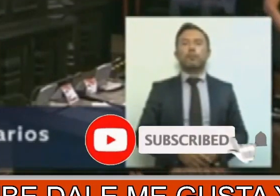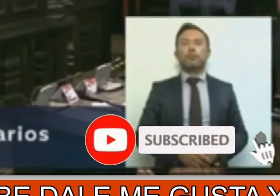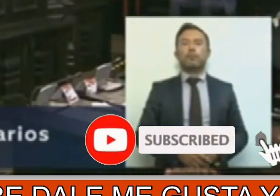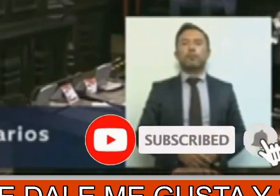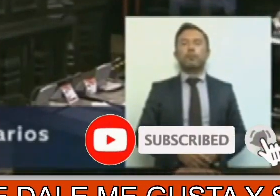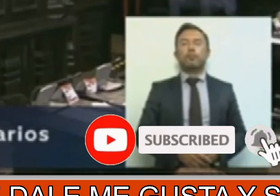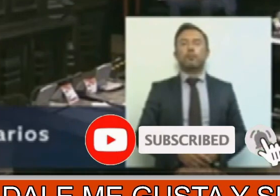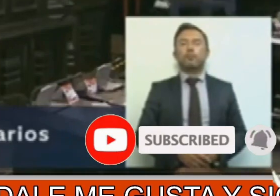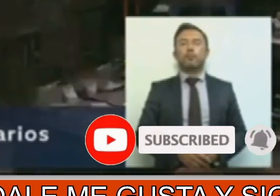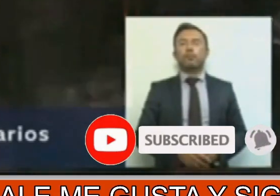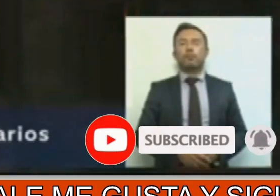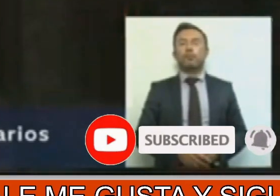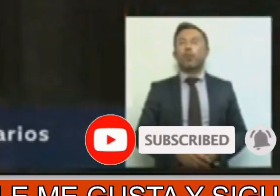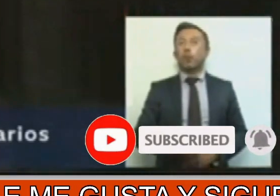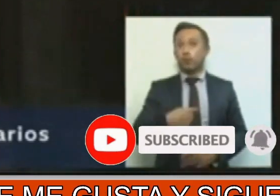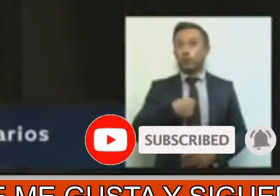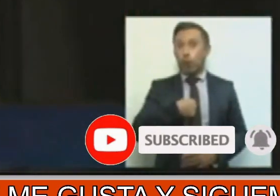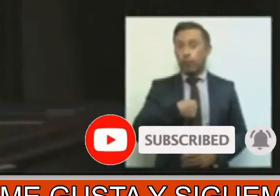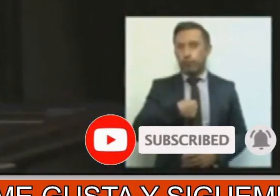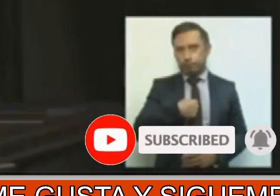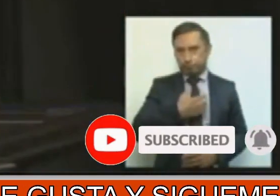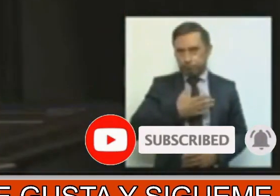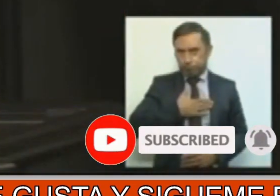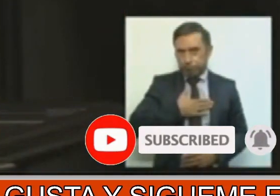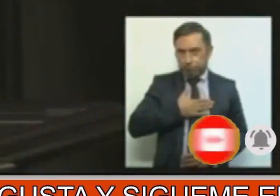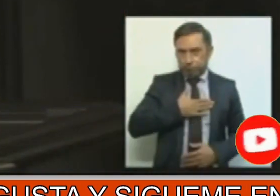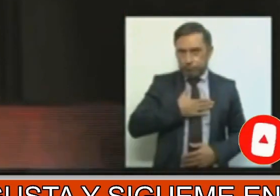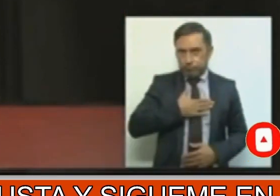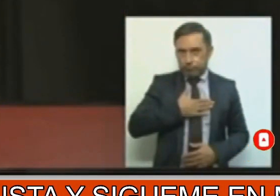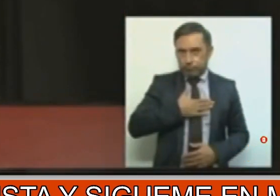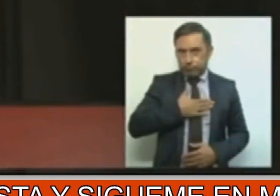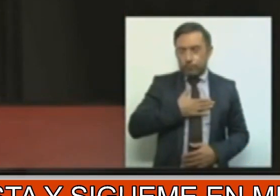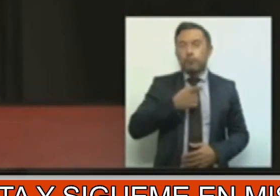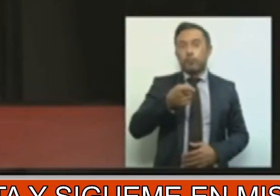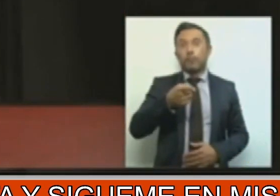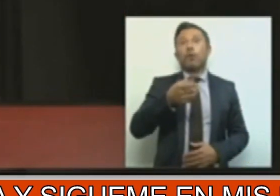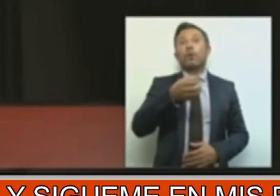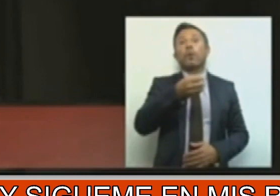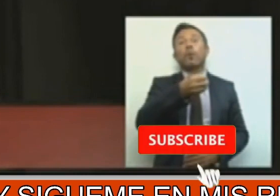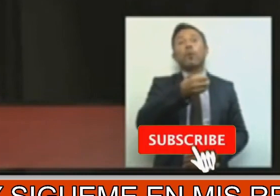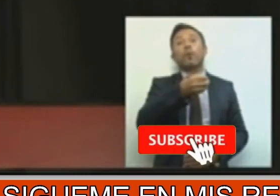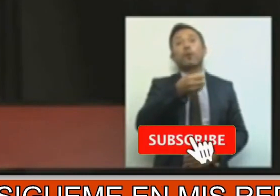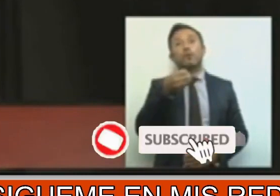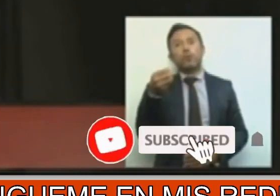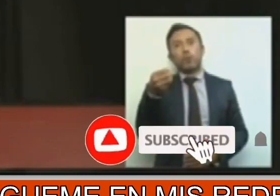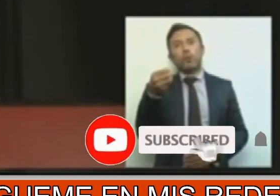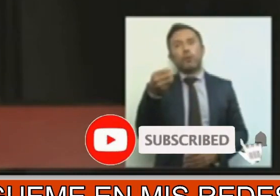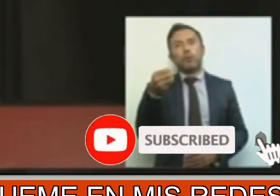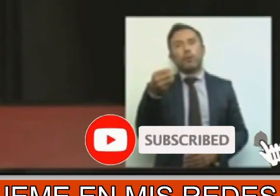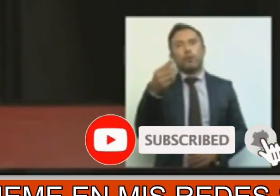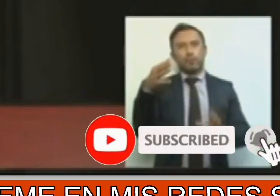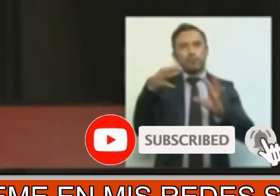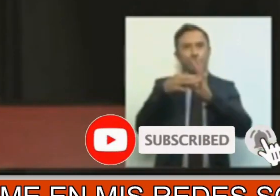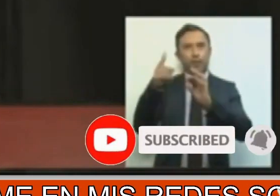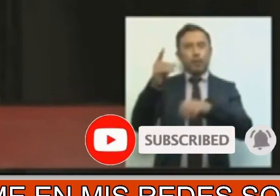Yo, en lo personal, soy miembro de una organización de la Coordinadora